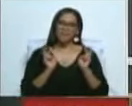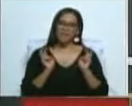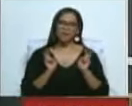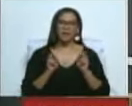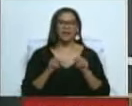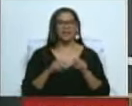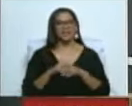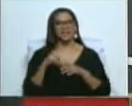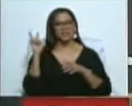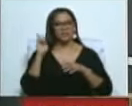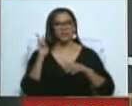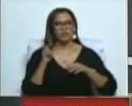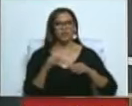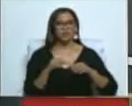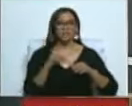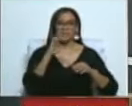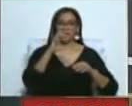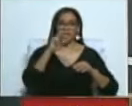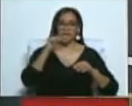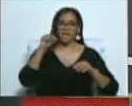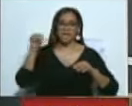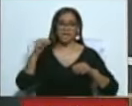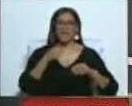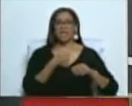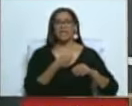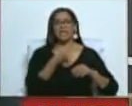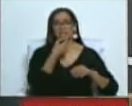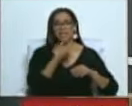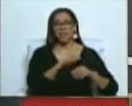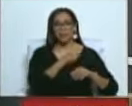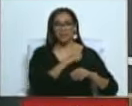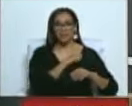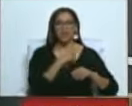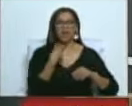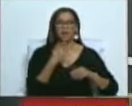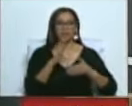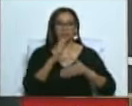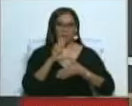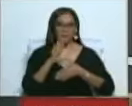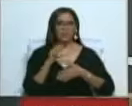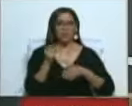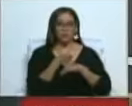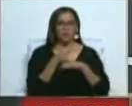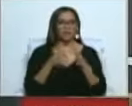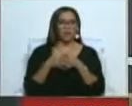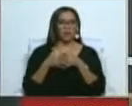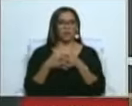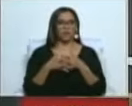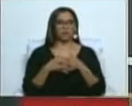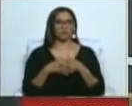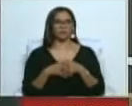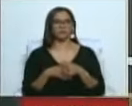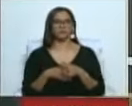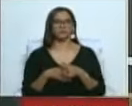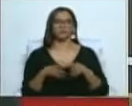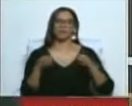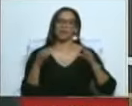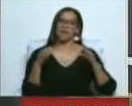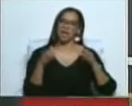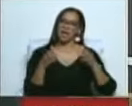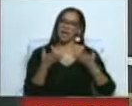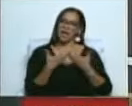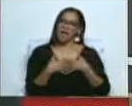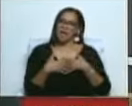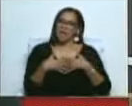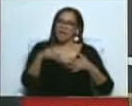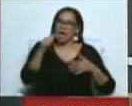en inglés y en español, La Voz de América, llamada, que es del gobierno de Estados Unidos, agencia, ¿cómo se